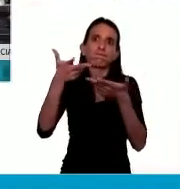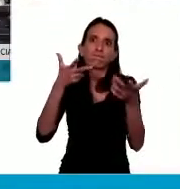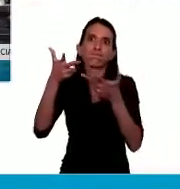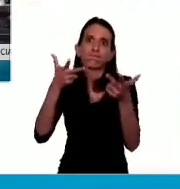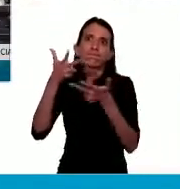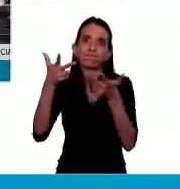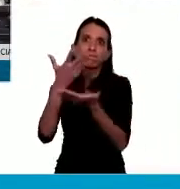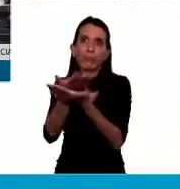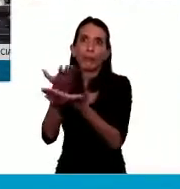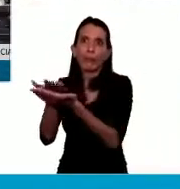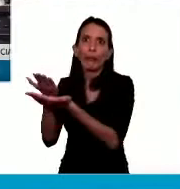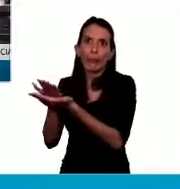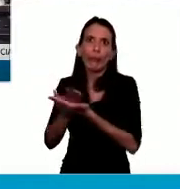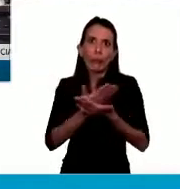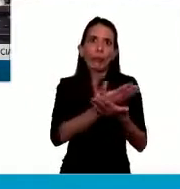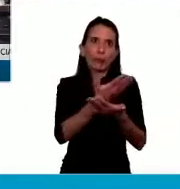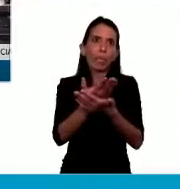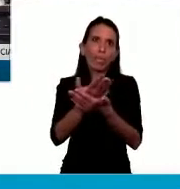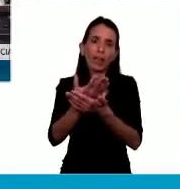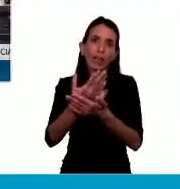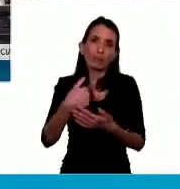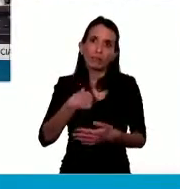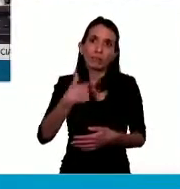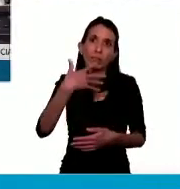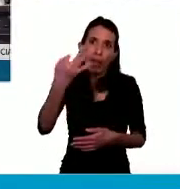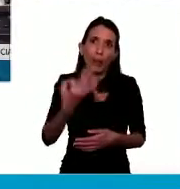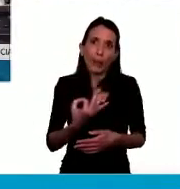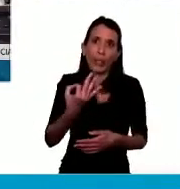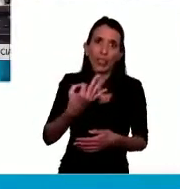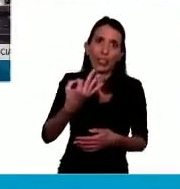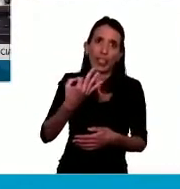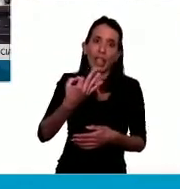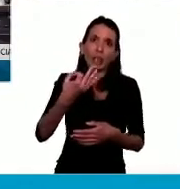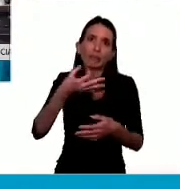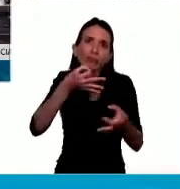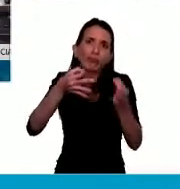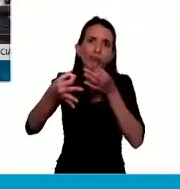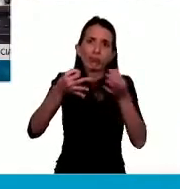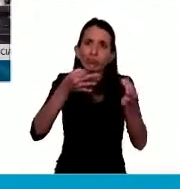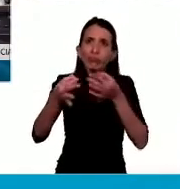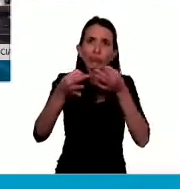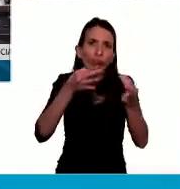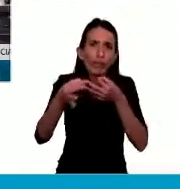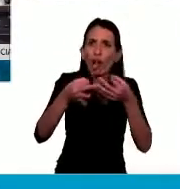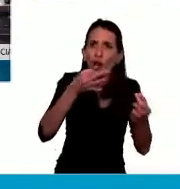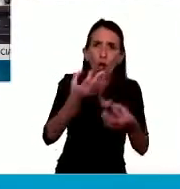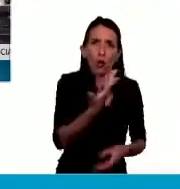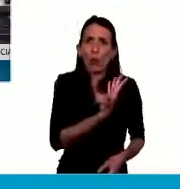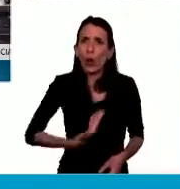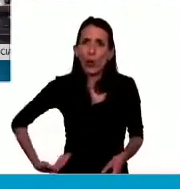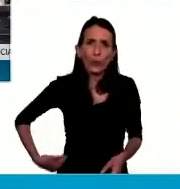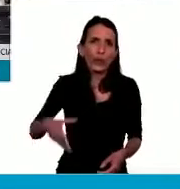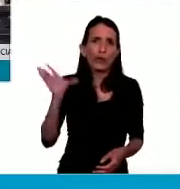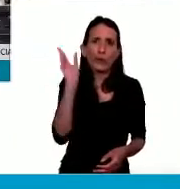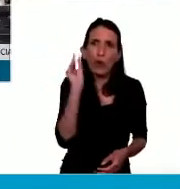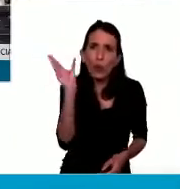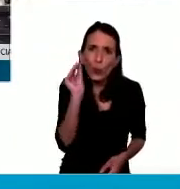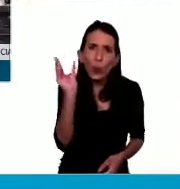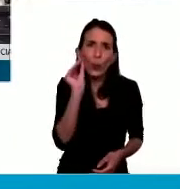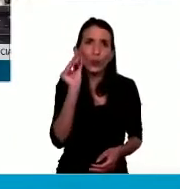en un día como hoy, que implica que tenemos un gobierno que dialoga, que escucha, y sobre todo celebro que